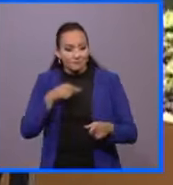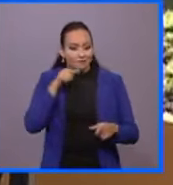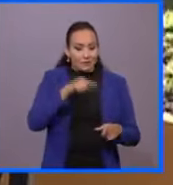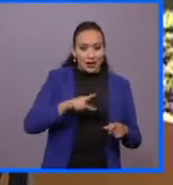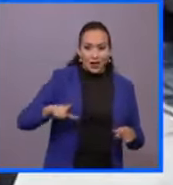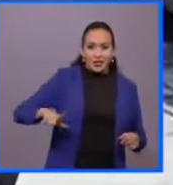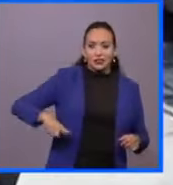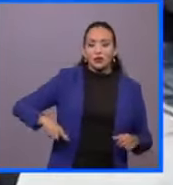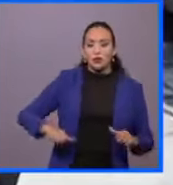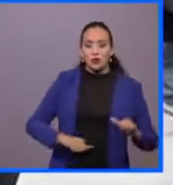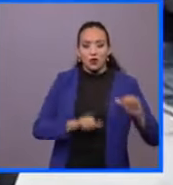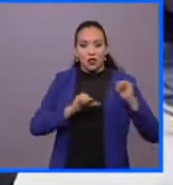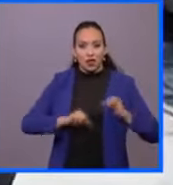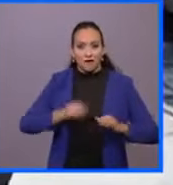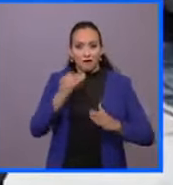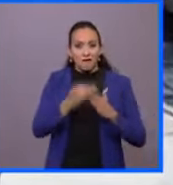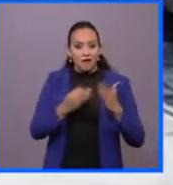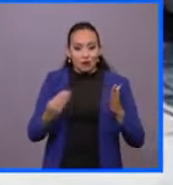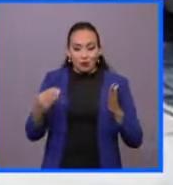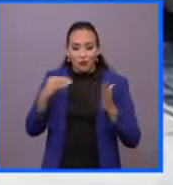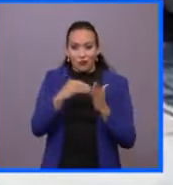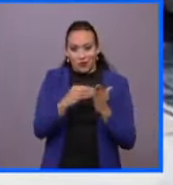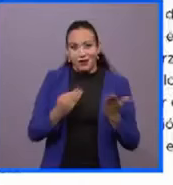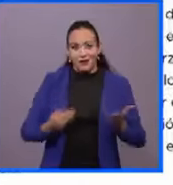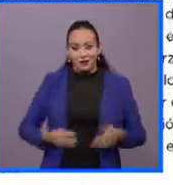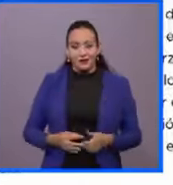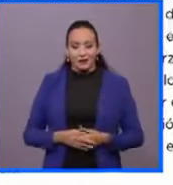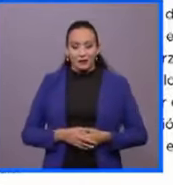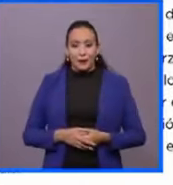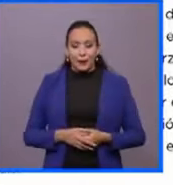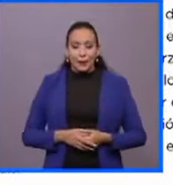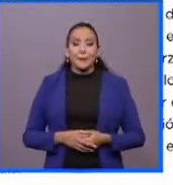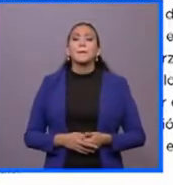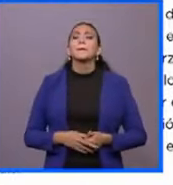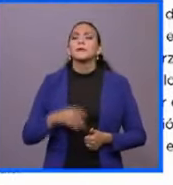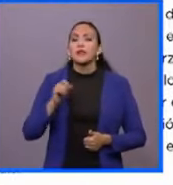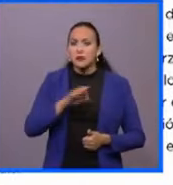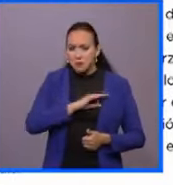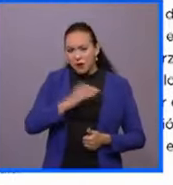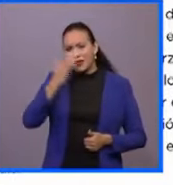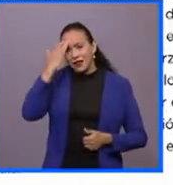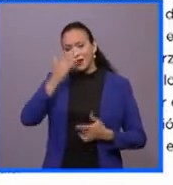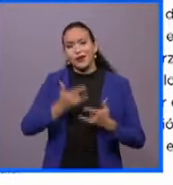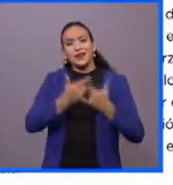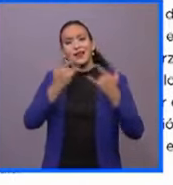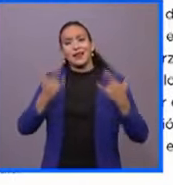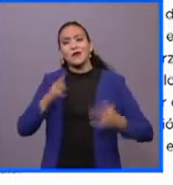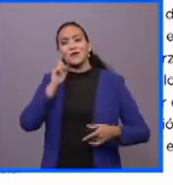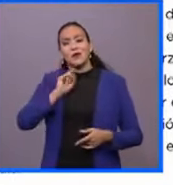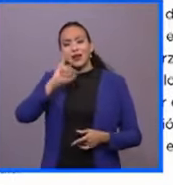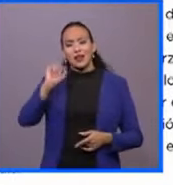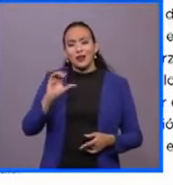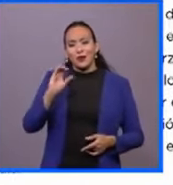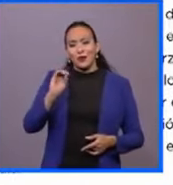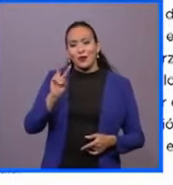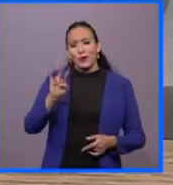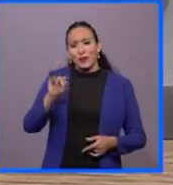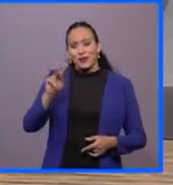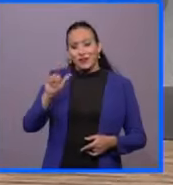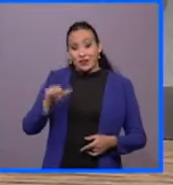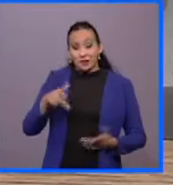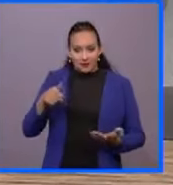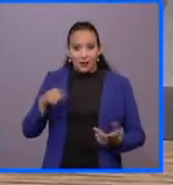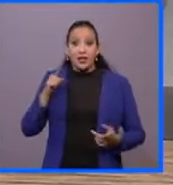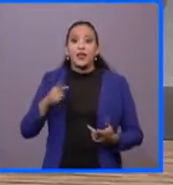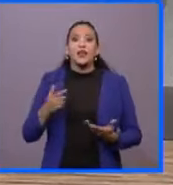parte de las autoridades encargadas de este programa social. También podrá conocer la historia de Jovita Florencia Ramos,